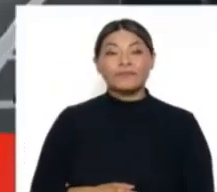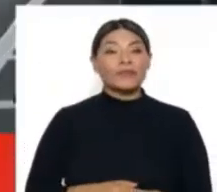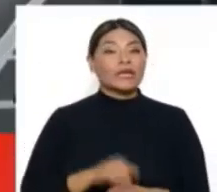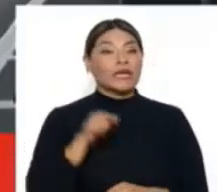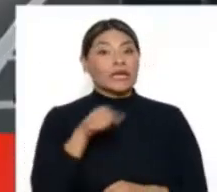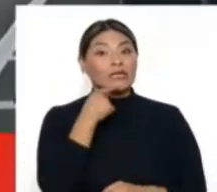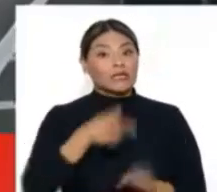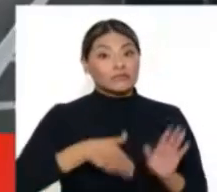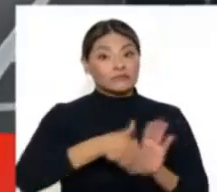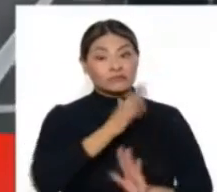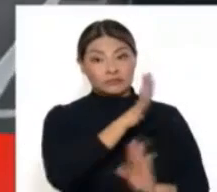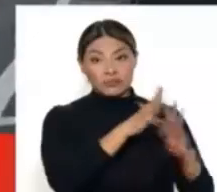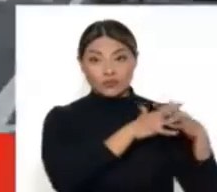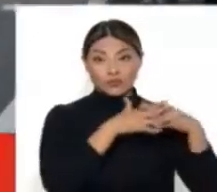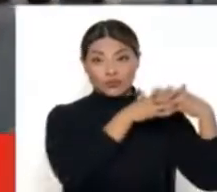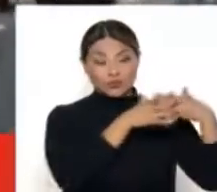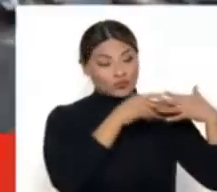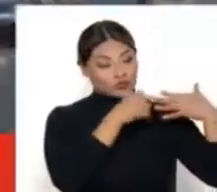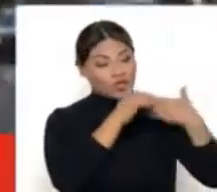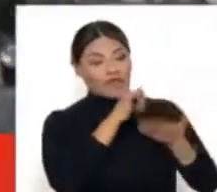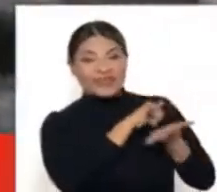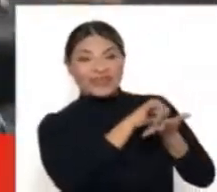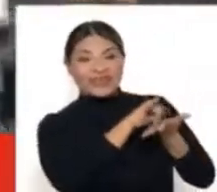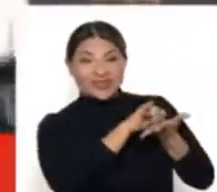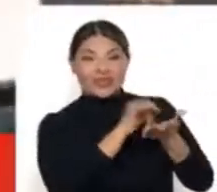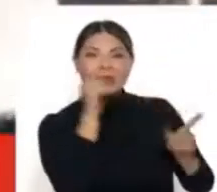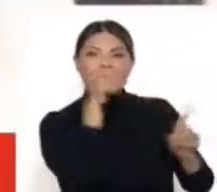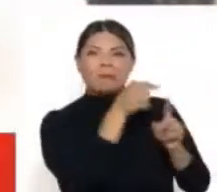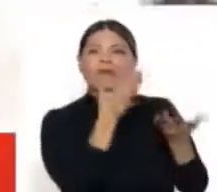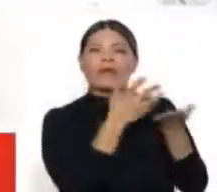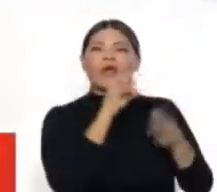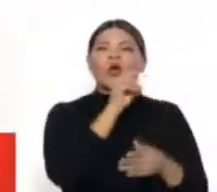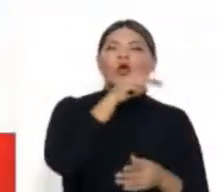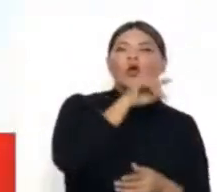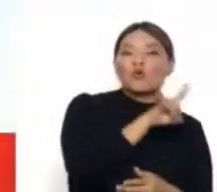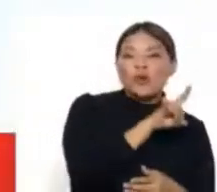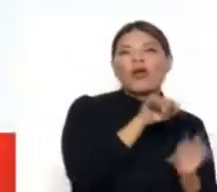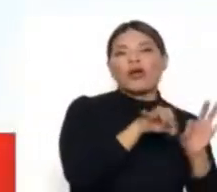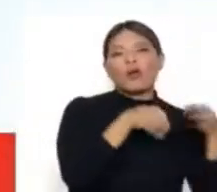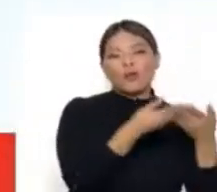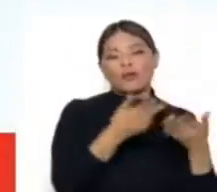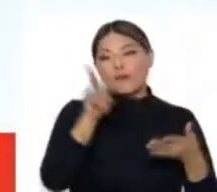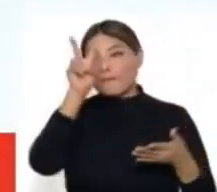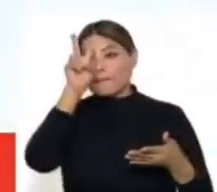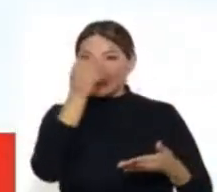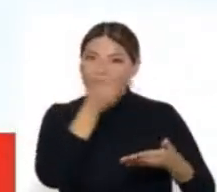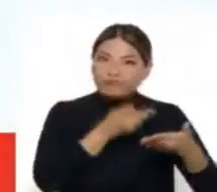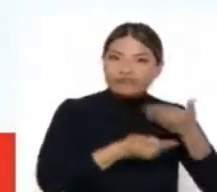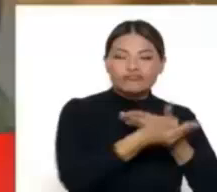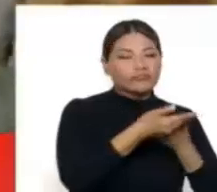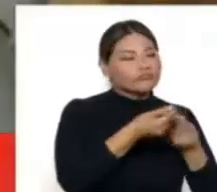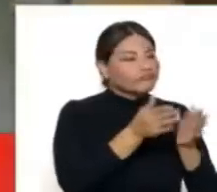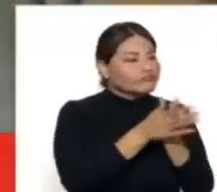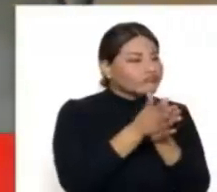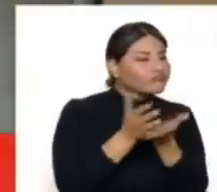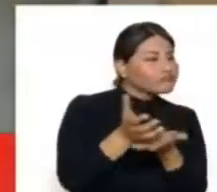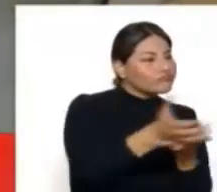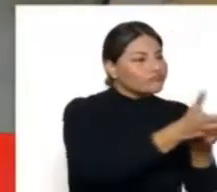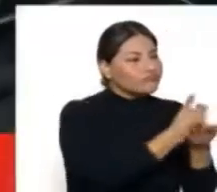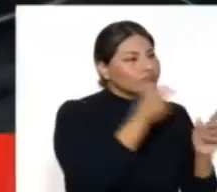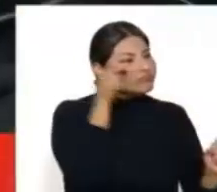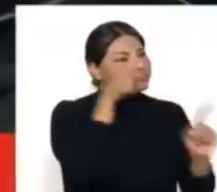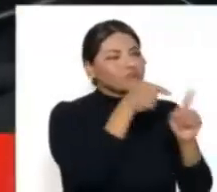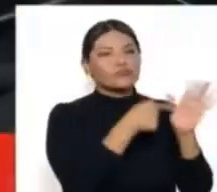este viaje a la sede de la ONU en Nueva York tenía como propósito lograr un impacto en las inversiones privadas, en la economía y